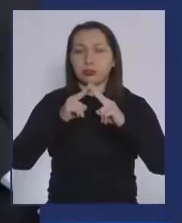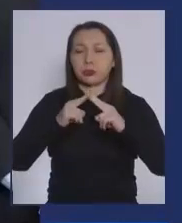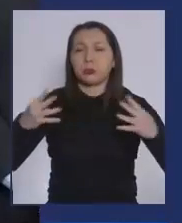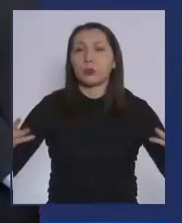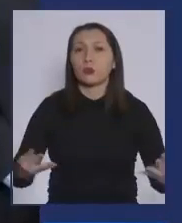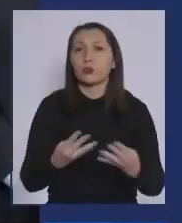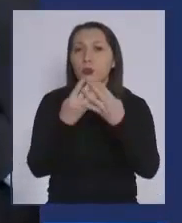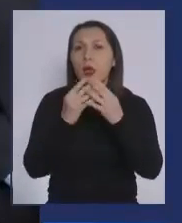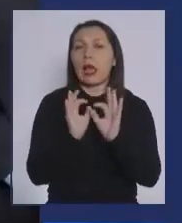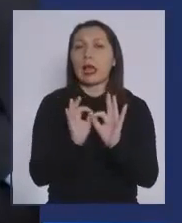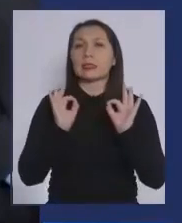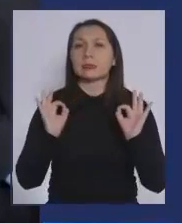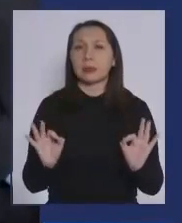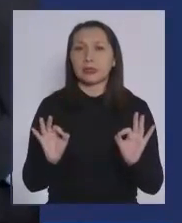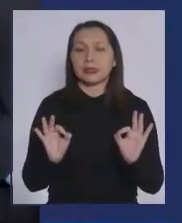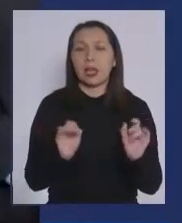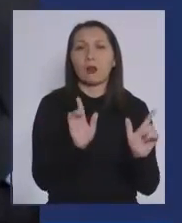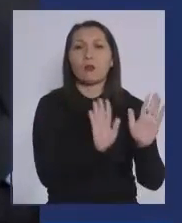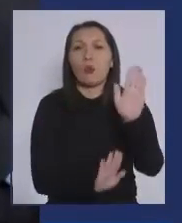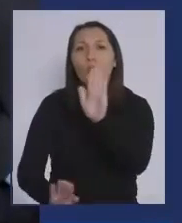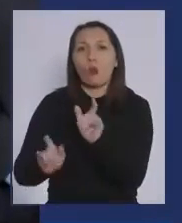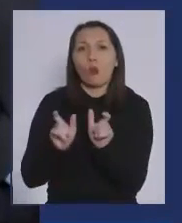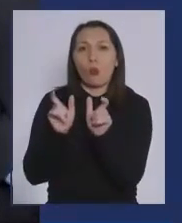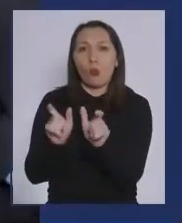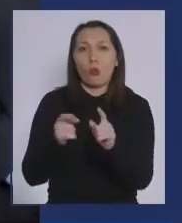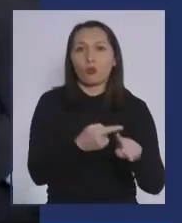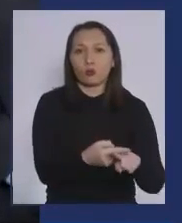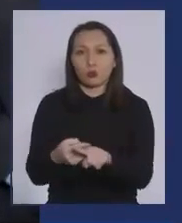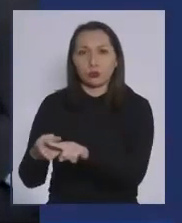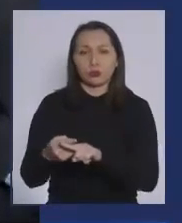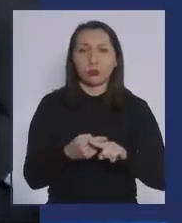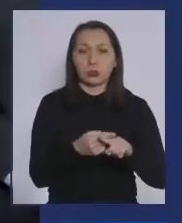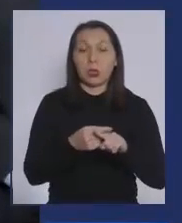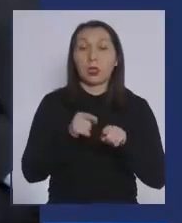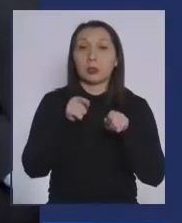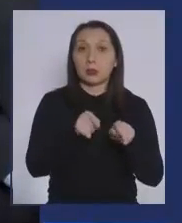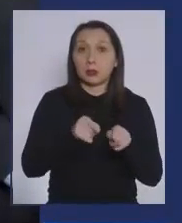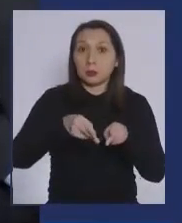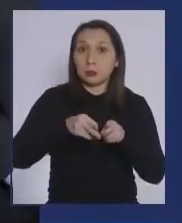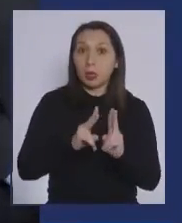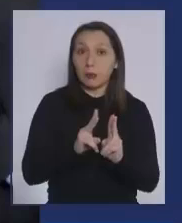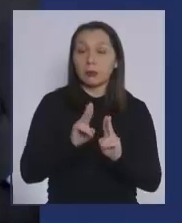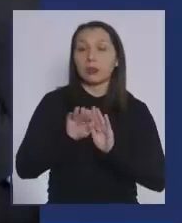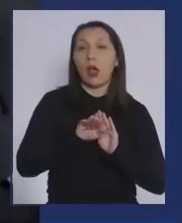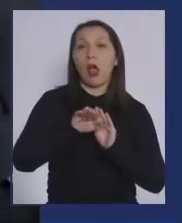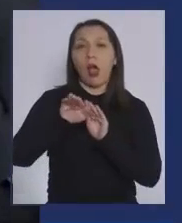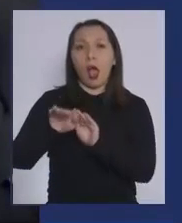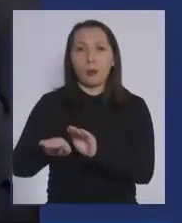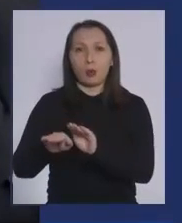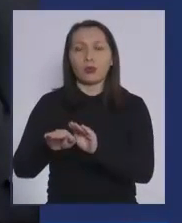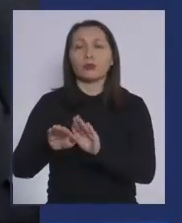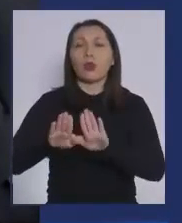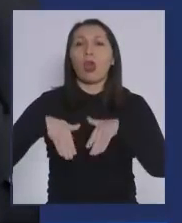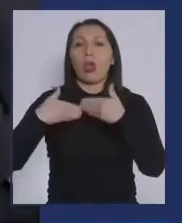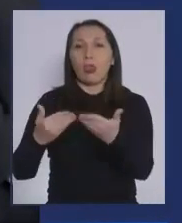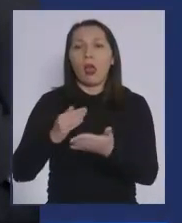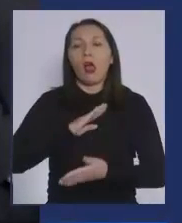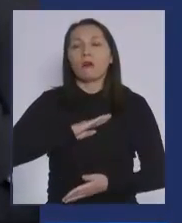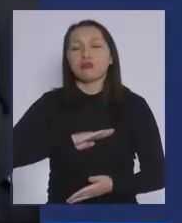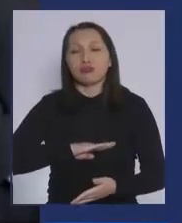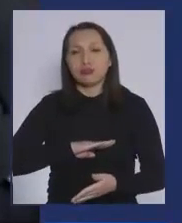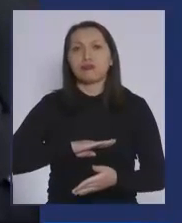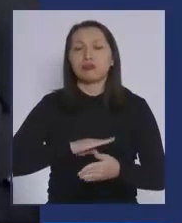red especial de protección social que ha permitido apoyar y traer alivio